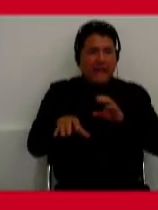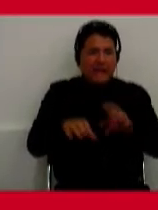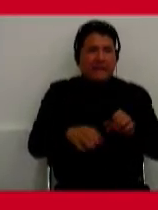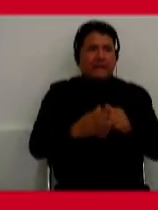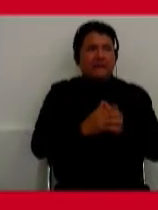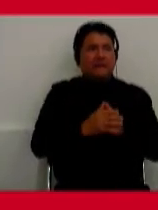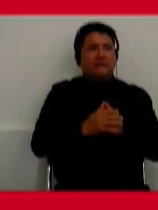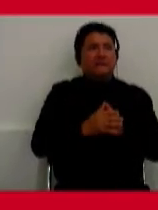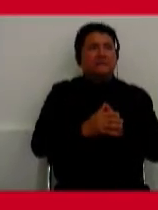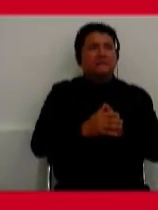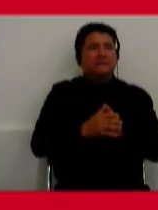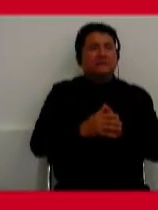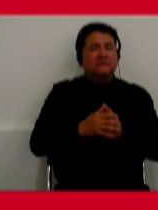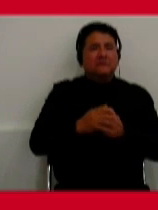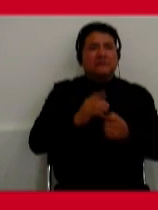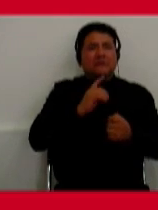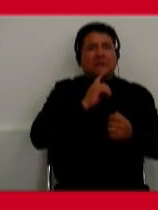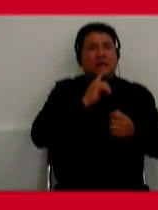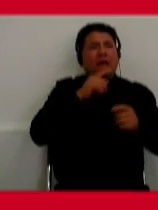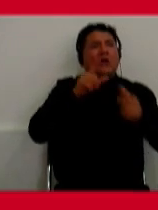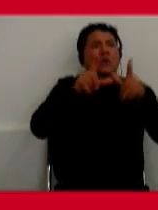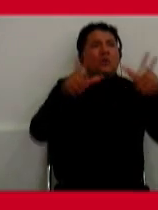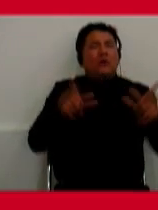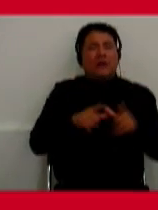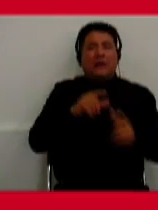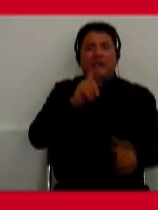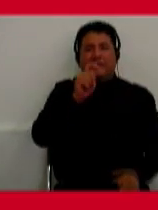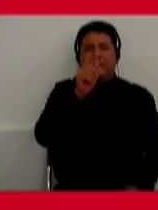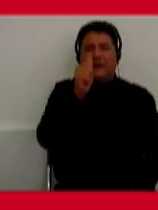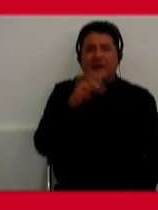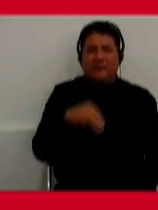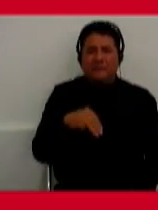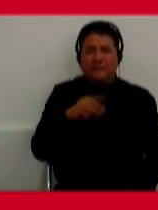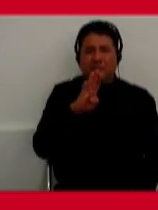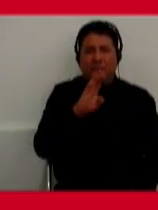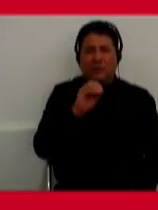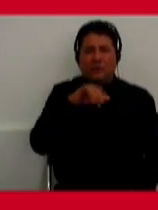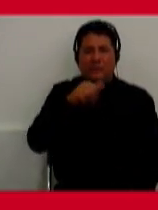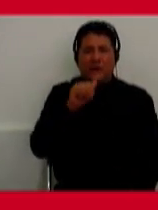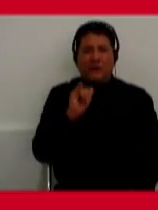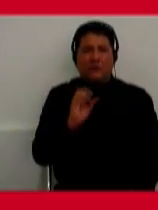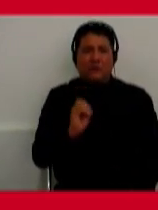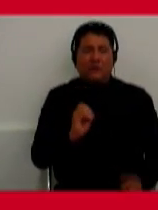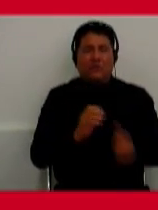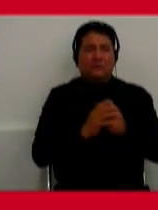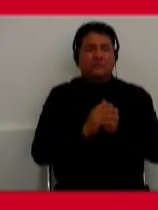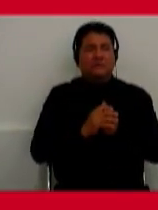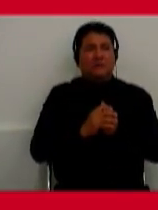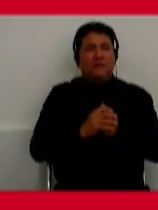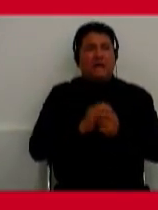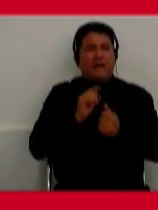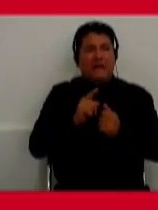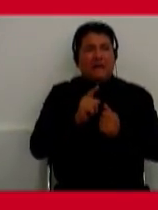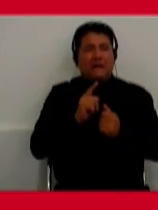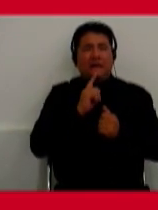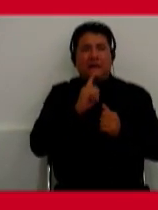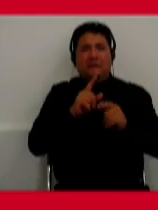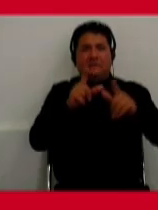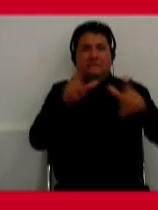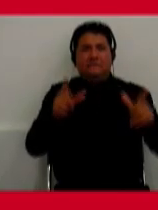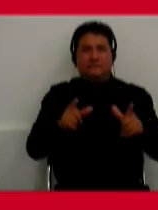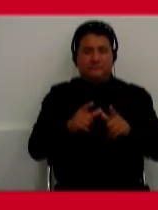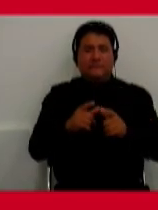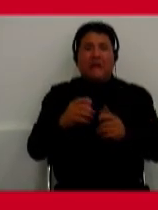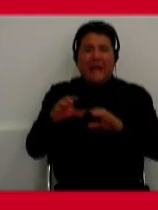es en beta, sí, correcto, pero va a ser todo el know-how adquirido, va a ser el efecto cascada hacia San Gabriel, ¿no? Que vamos a hacer por paneles, por